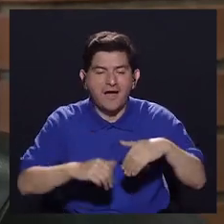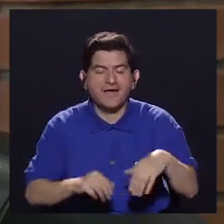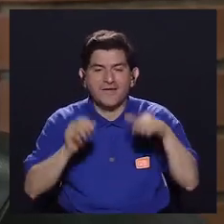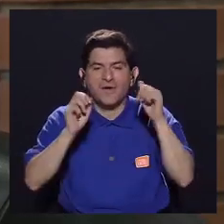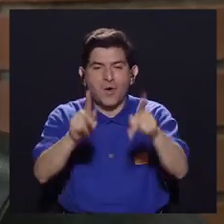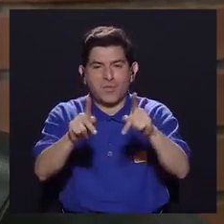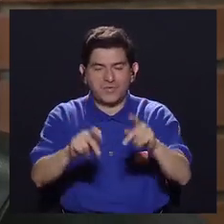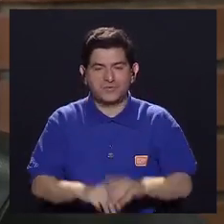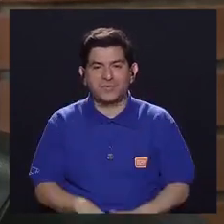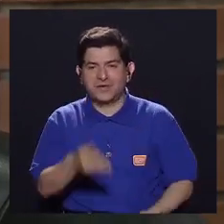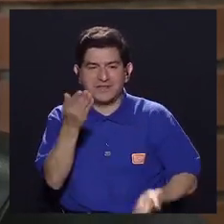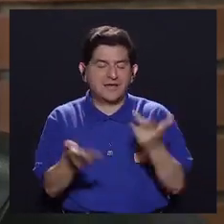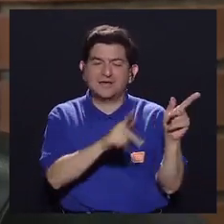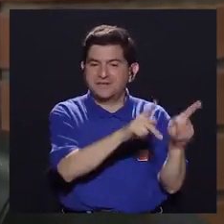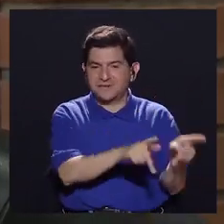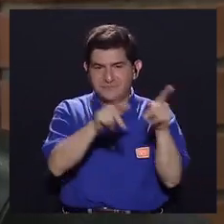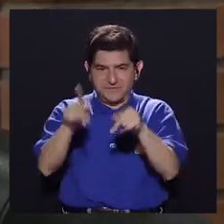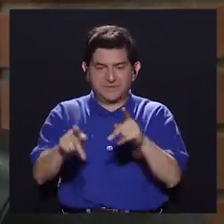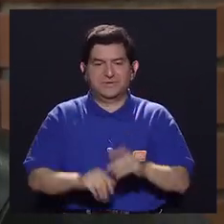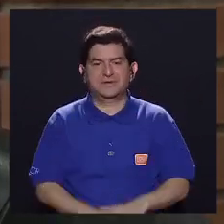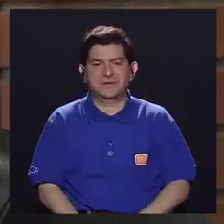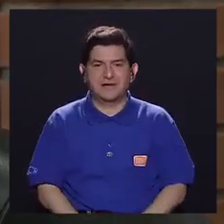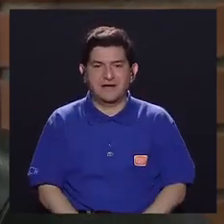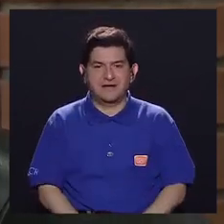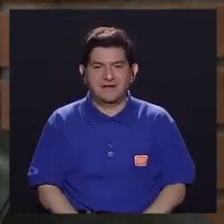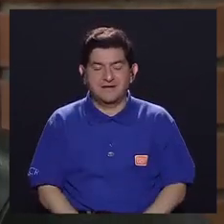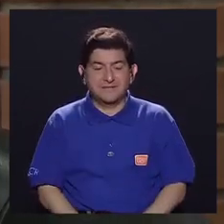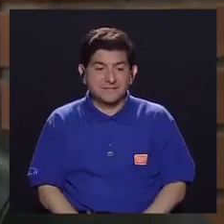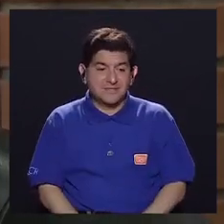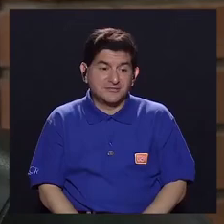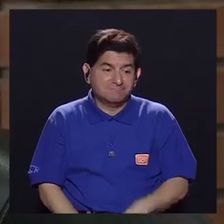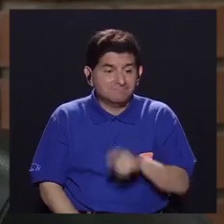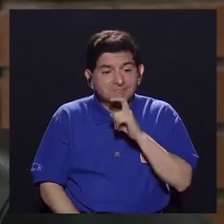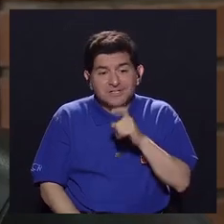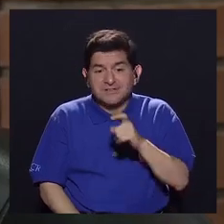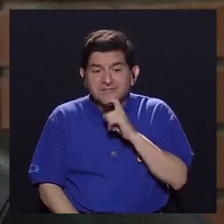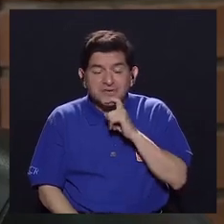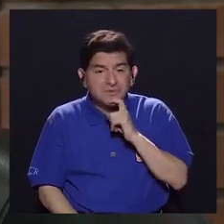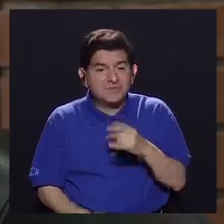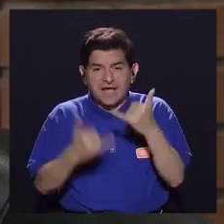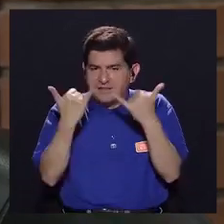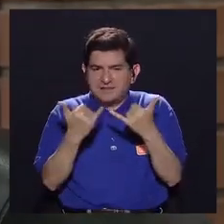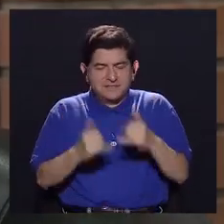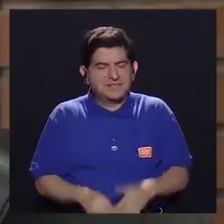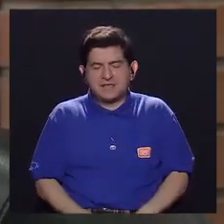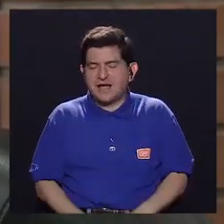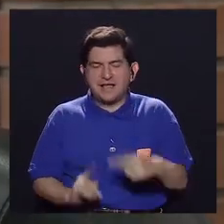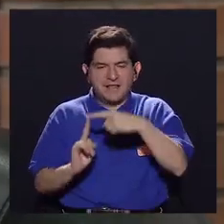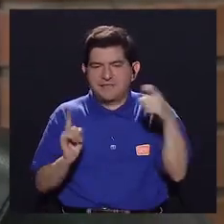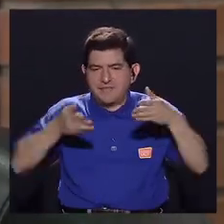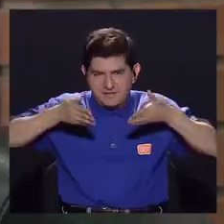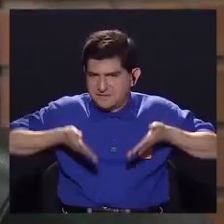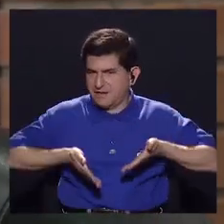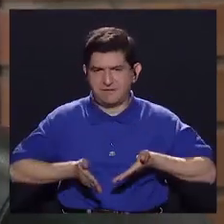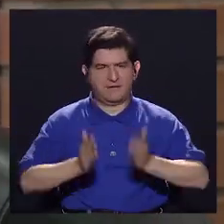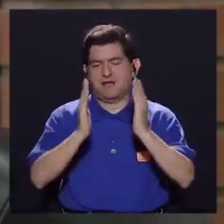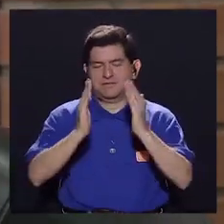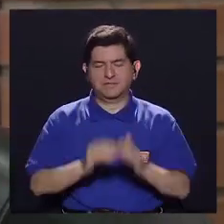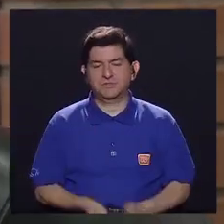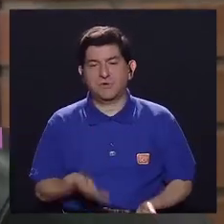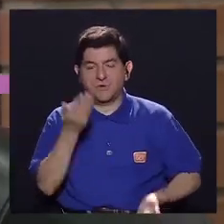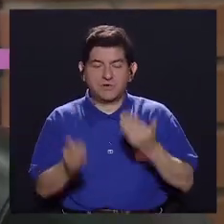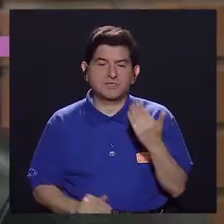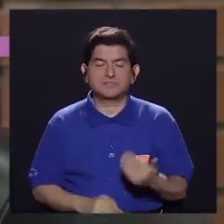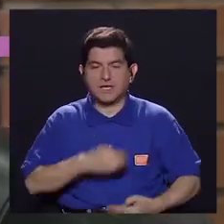la posibilidad de que algunas personas tengan dificultades innatas, es decir, que si tengan